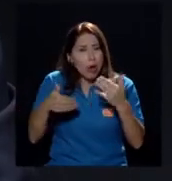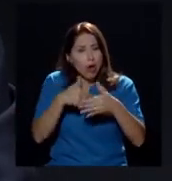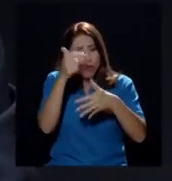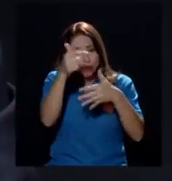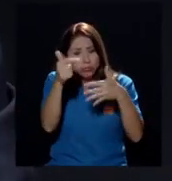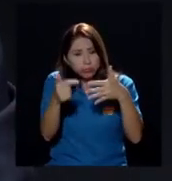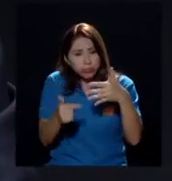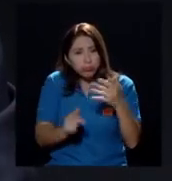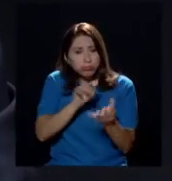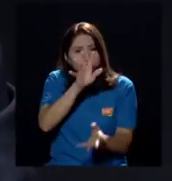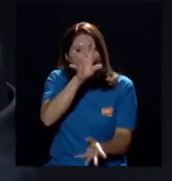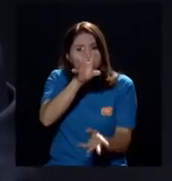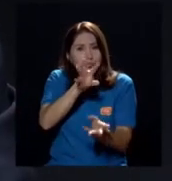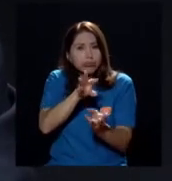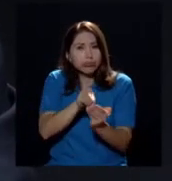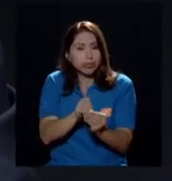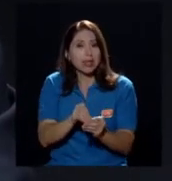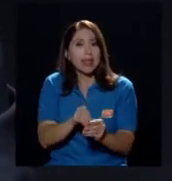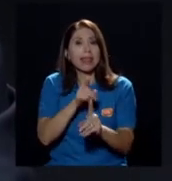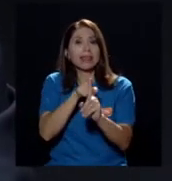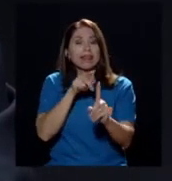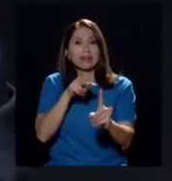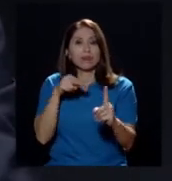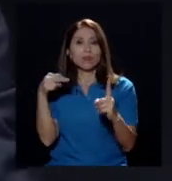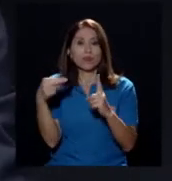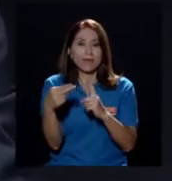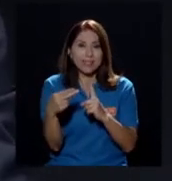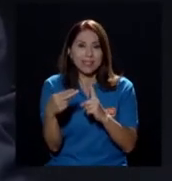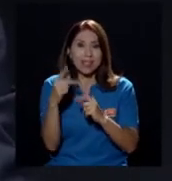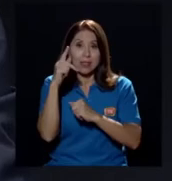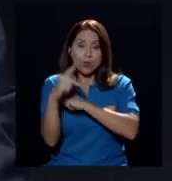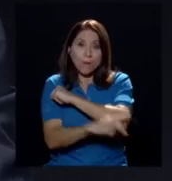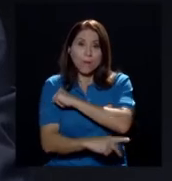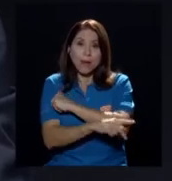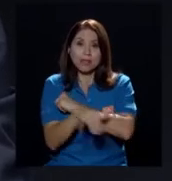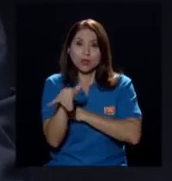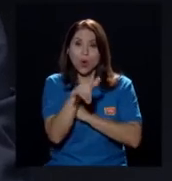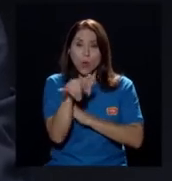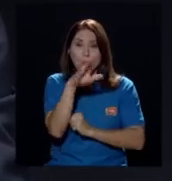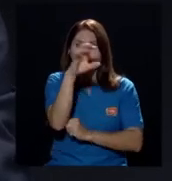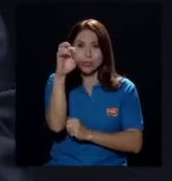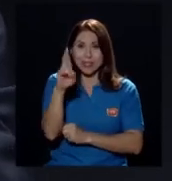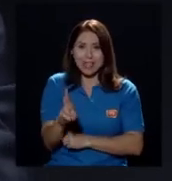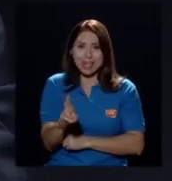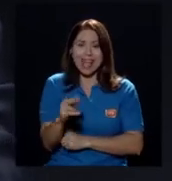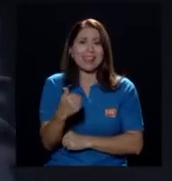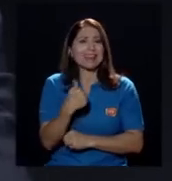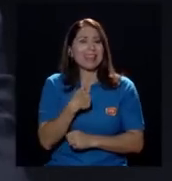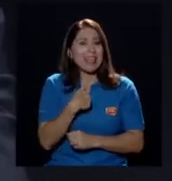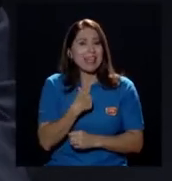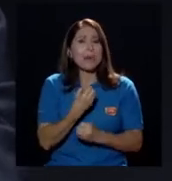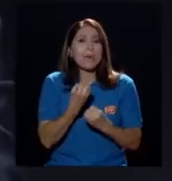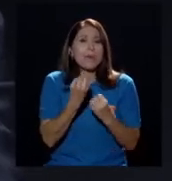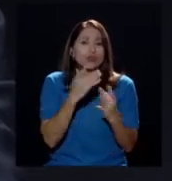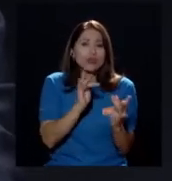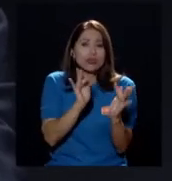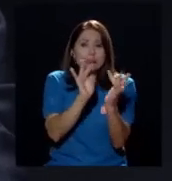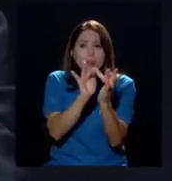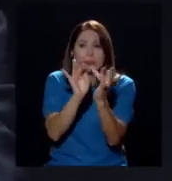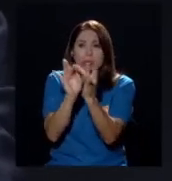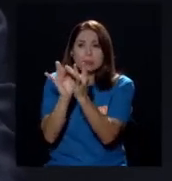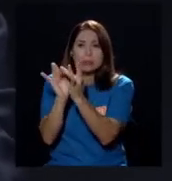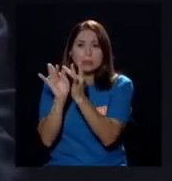tienen desde el punto de vista de un país como costa rica una gran cantidad de contactos internacionales